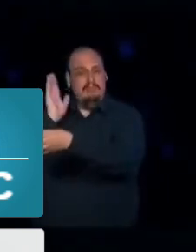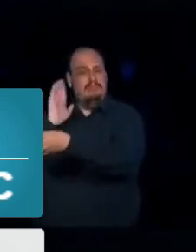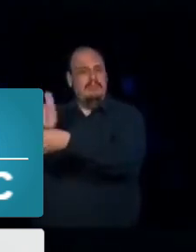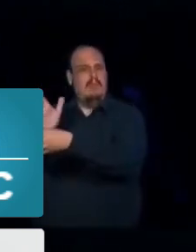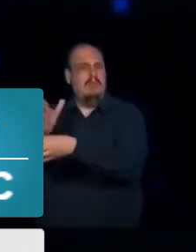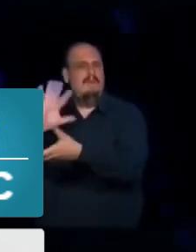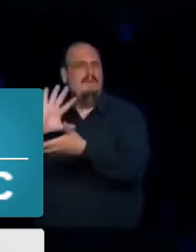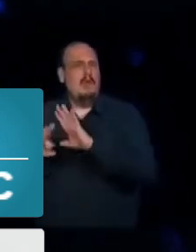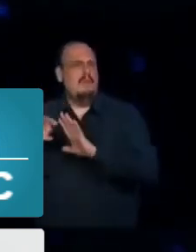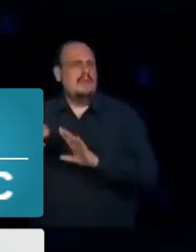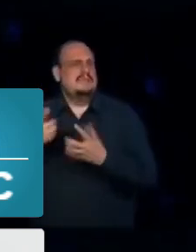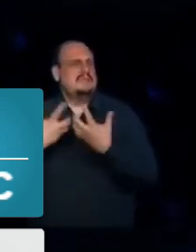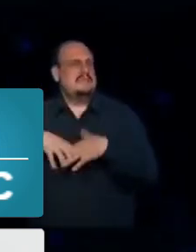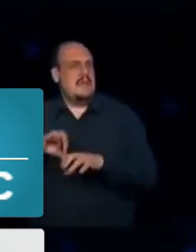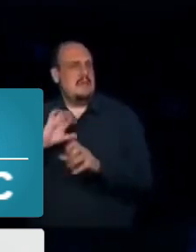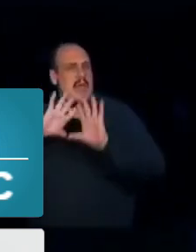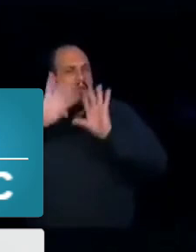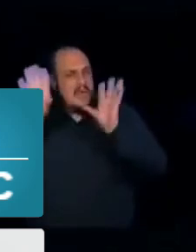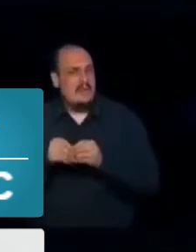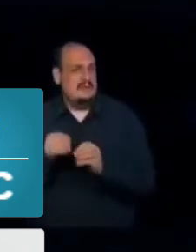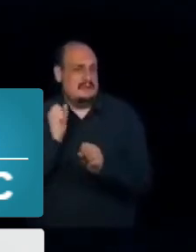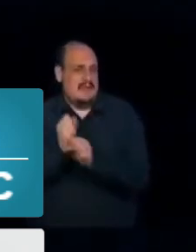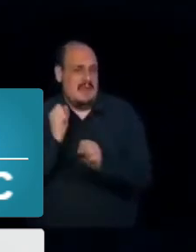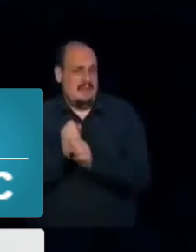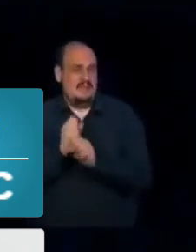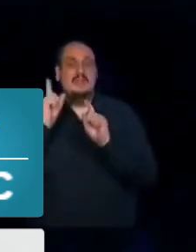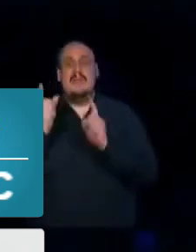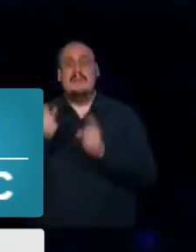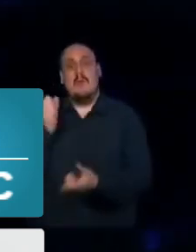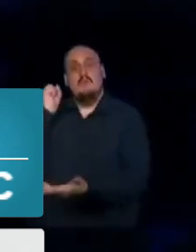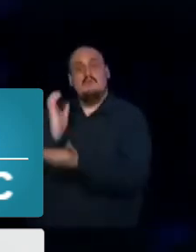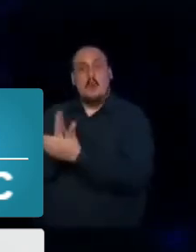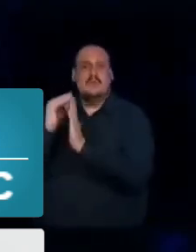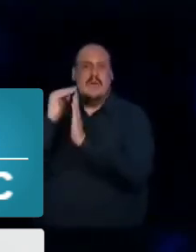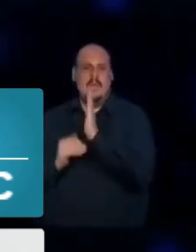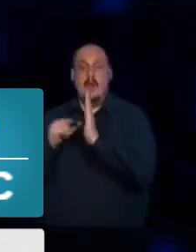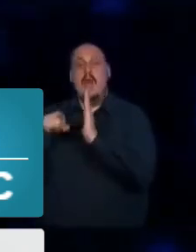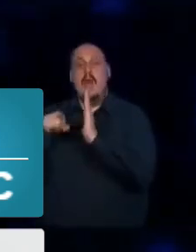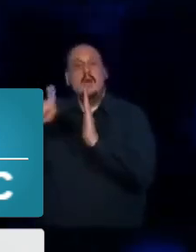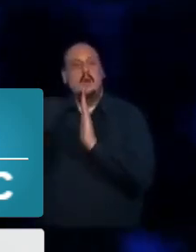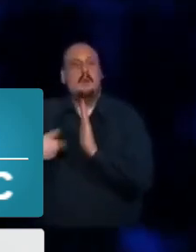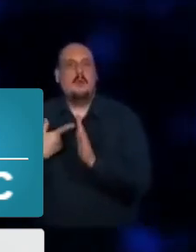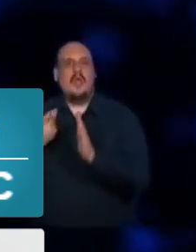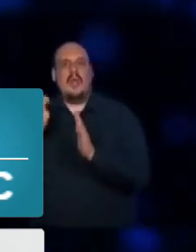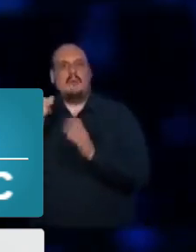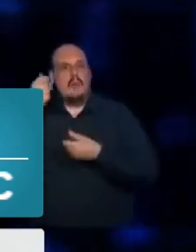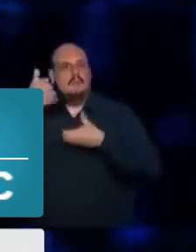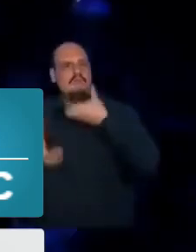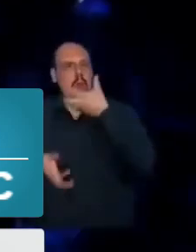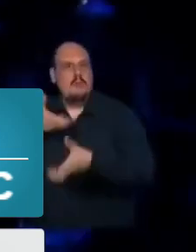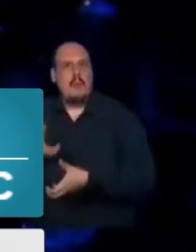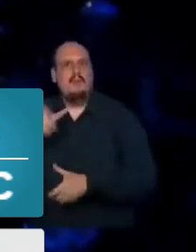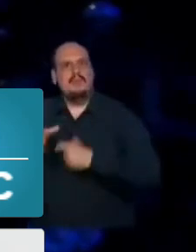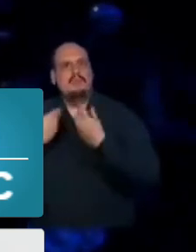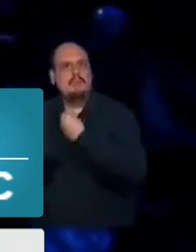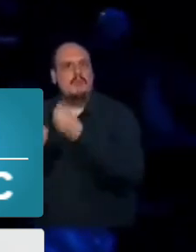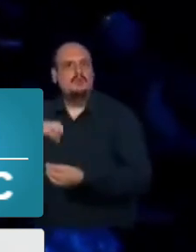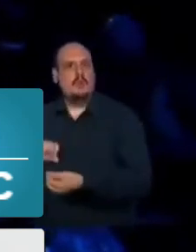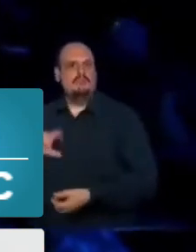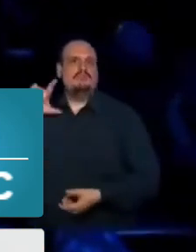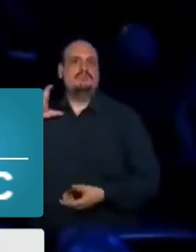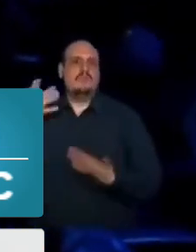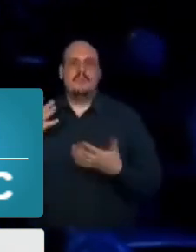el congreso en contra como el caso de mi ley si mi ley es presidente va a tener la va a tener difícil en el congreso porque va a tener